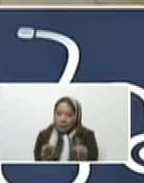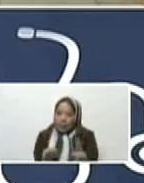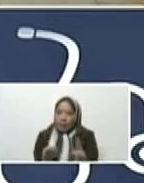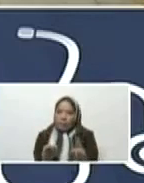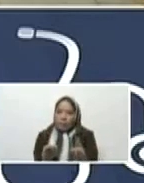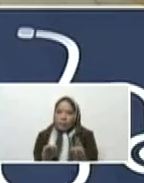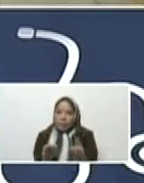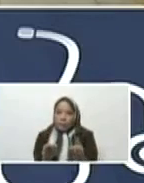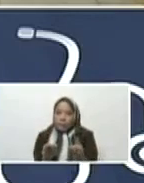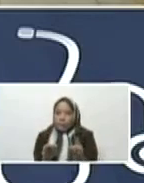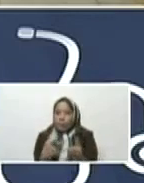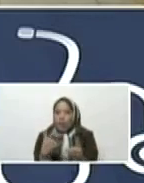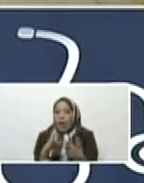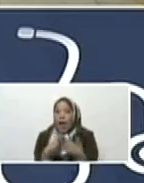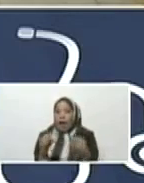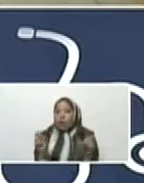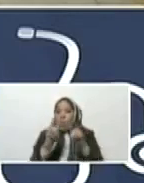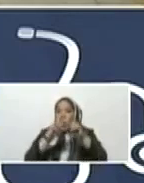a todo el tema de salud.